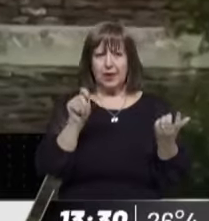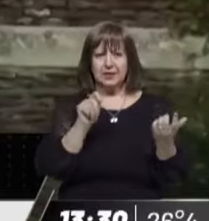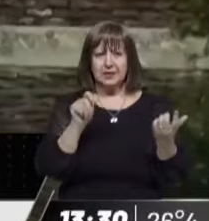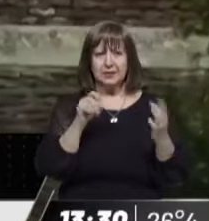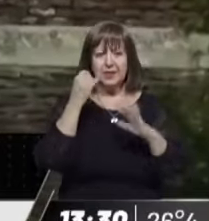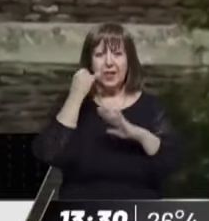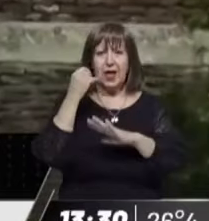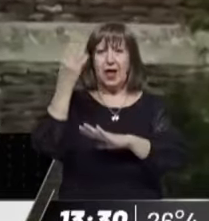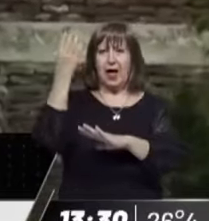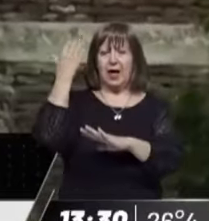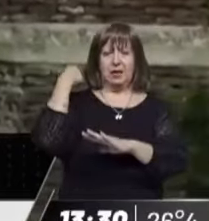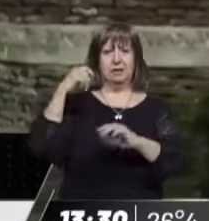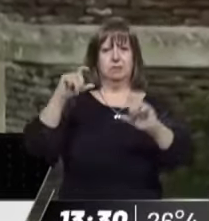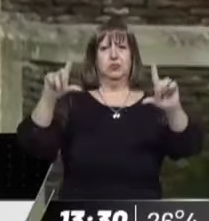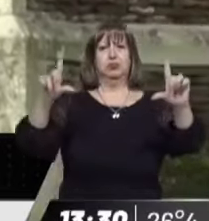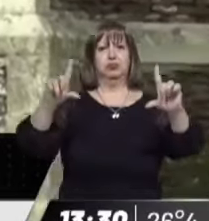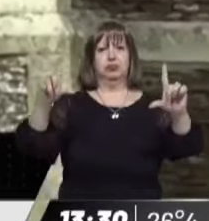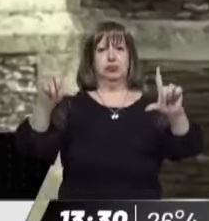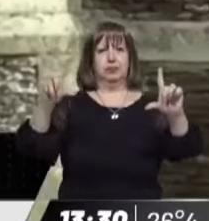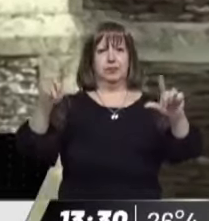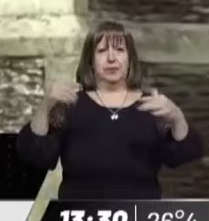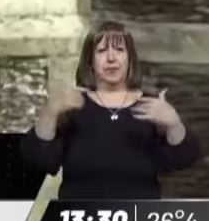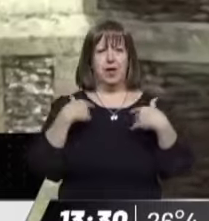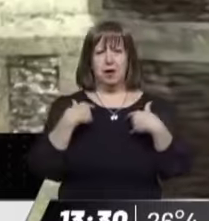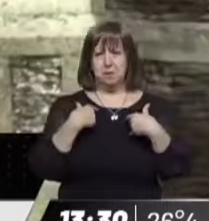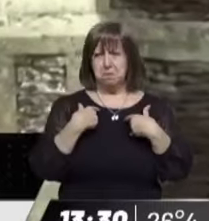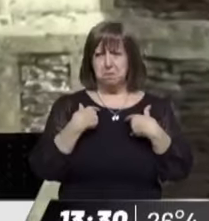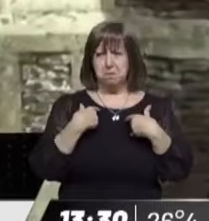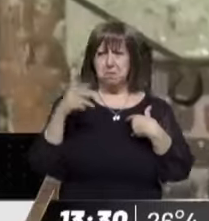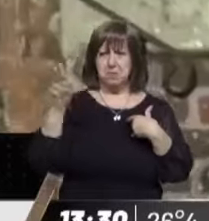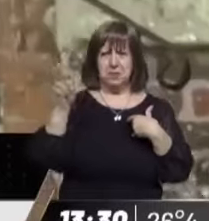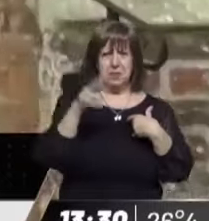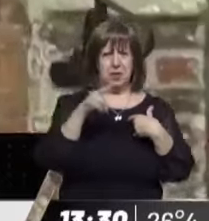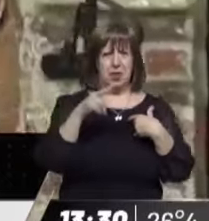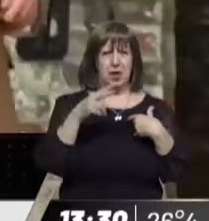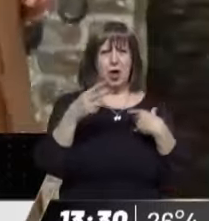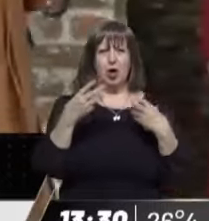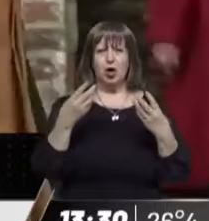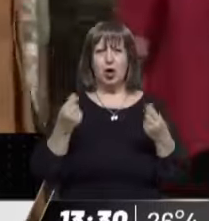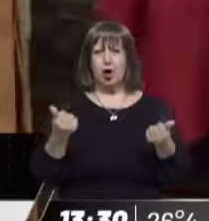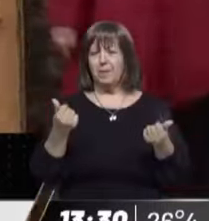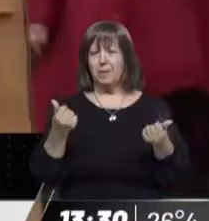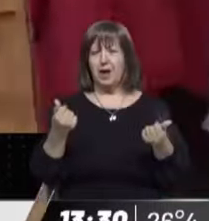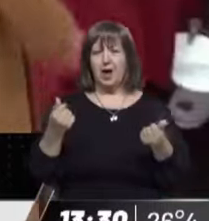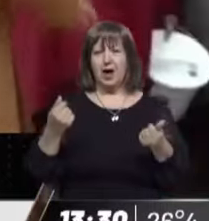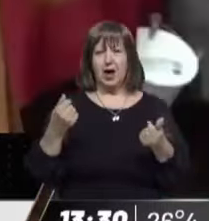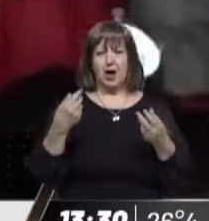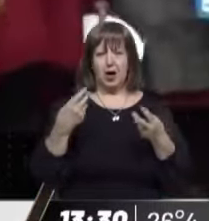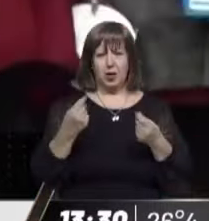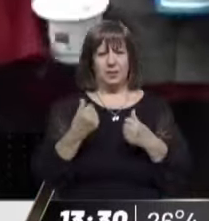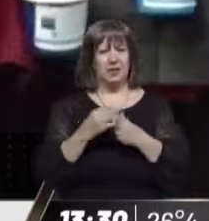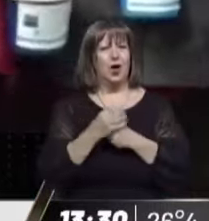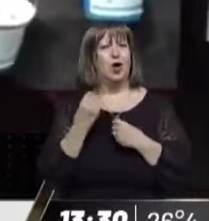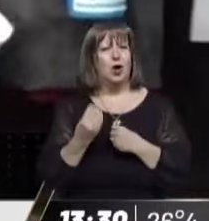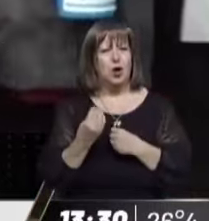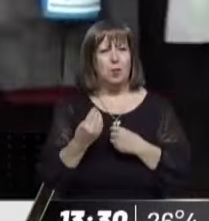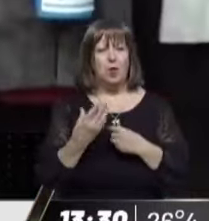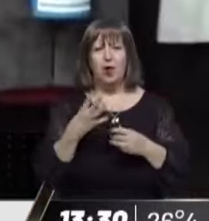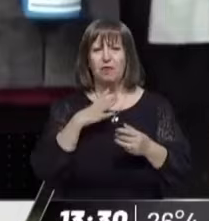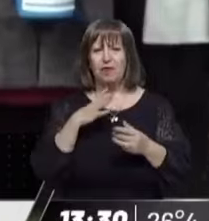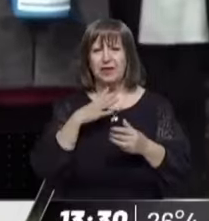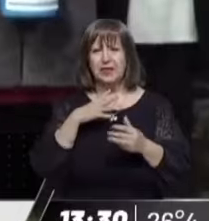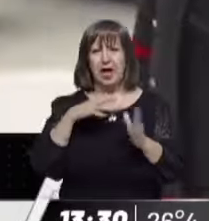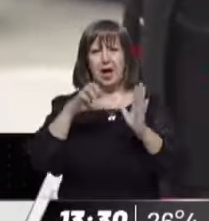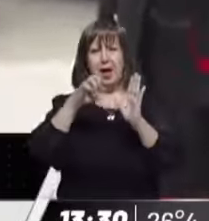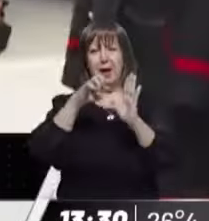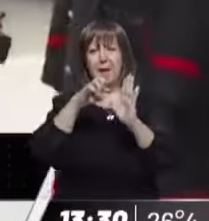ella, las que veíamos recién haciendo las compras. Tema como raro. Con ropa de jogging. Otra cosa rara. Primero, fuera del protocolo en cuanto a